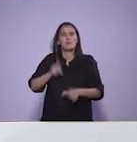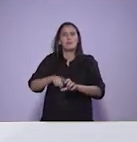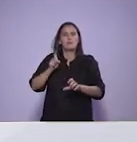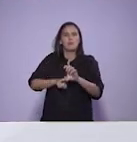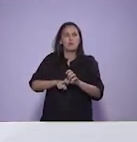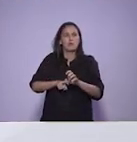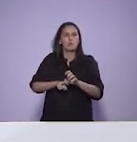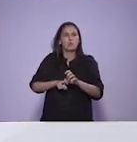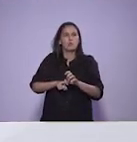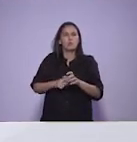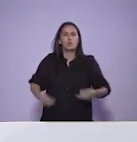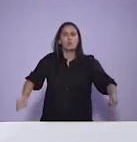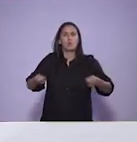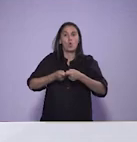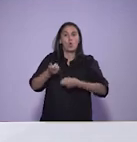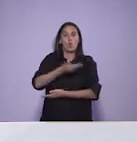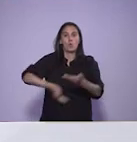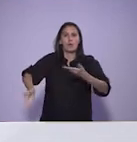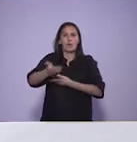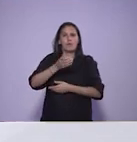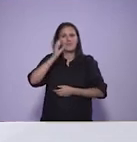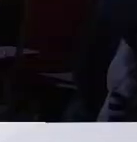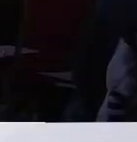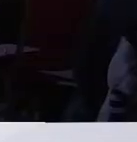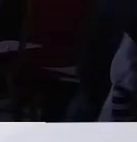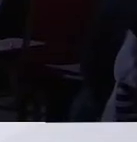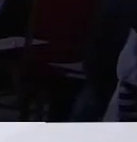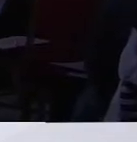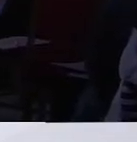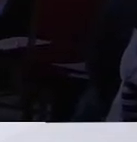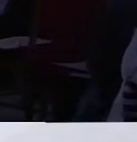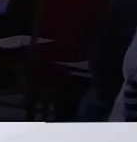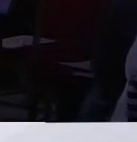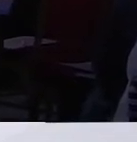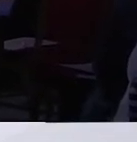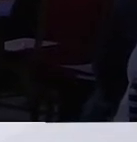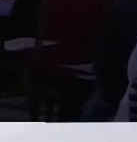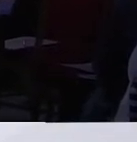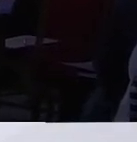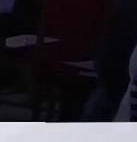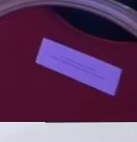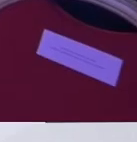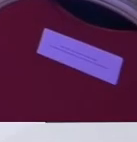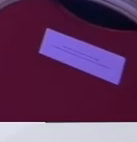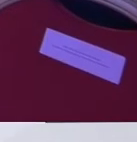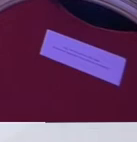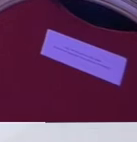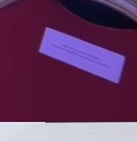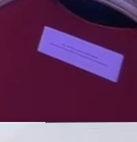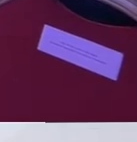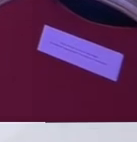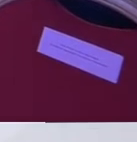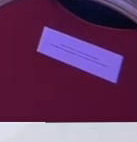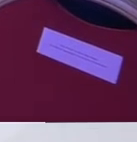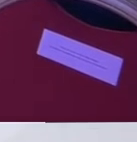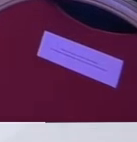participación, de cogobernanza, de que se escoite aos concellos e, polo tanto, ademais de que temos un instrumento tan potente como é a FEGAM,